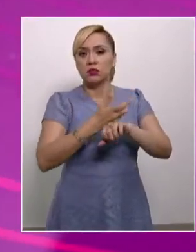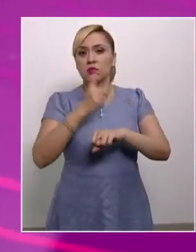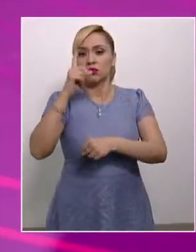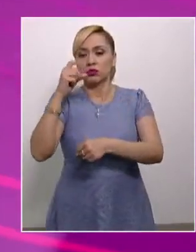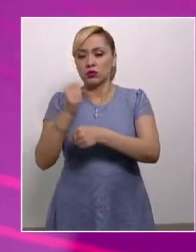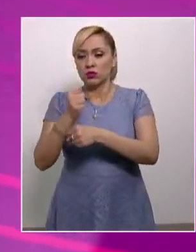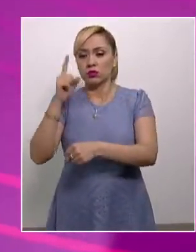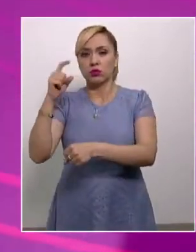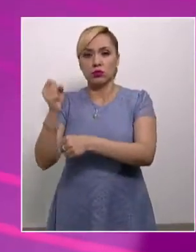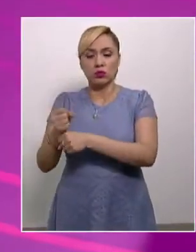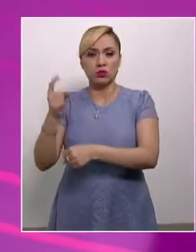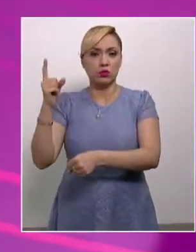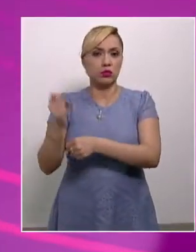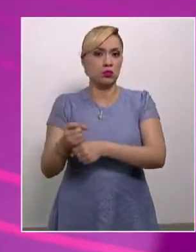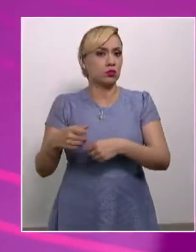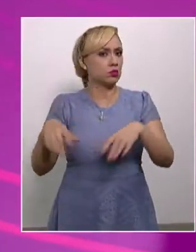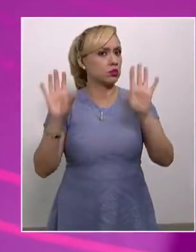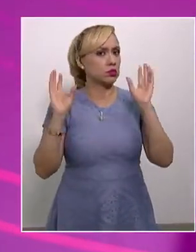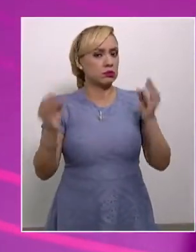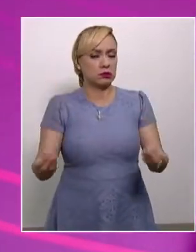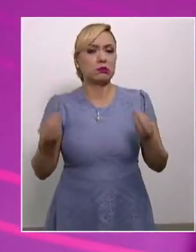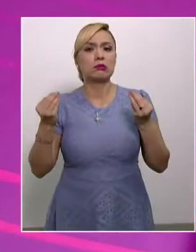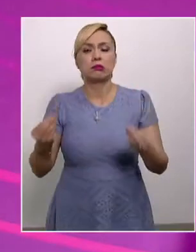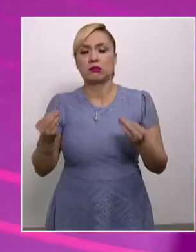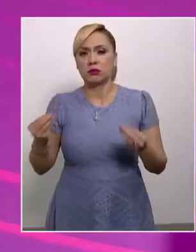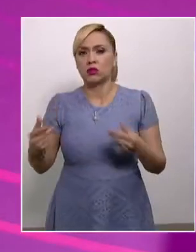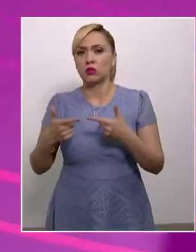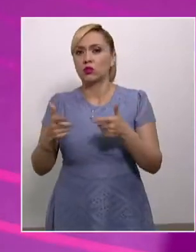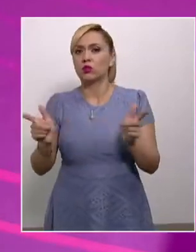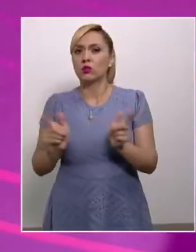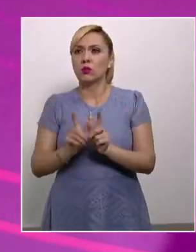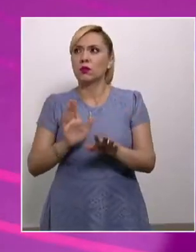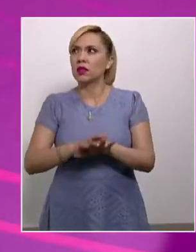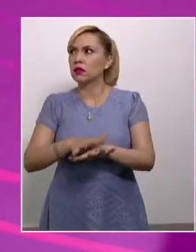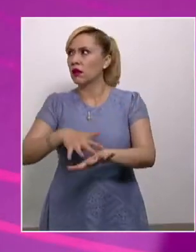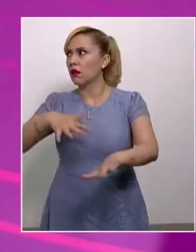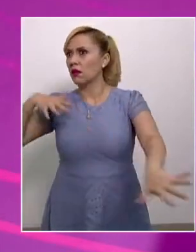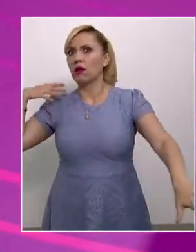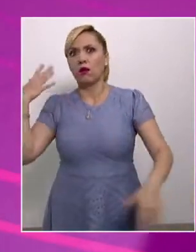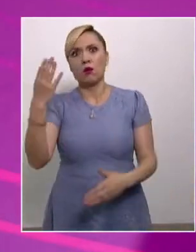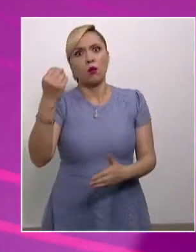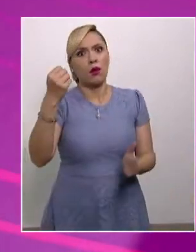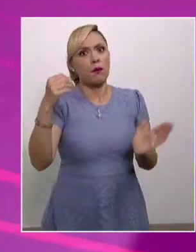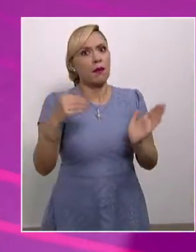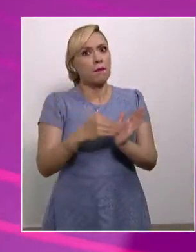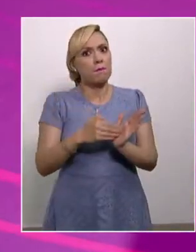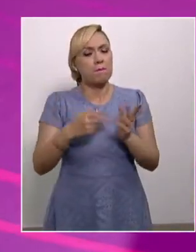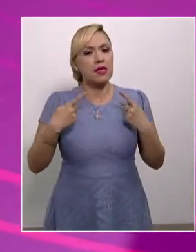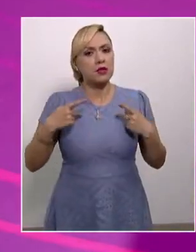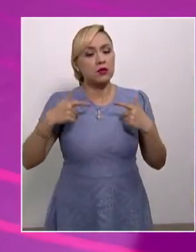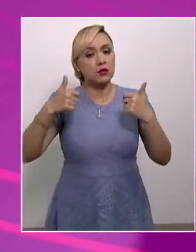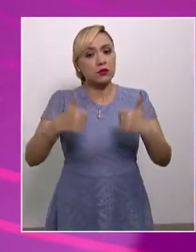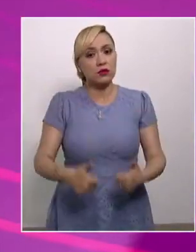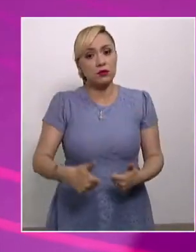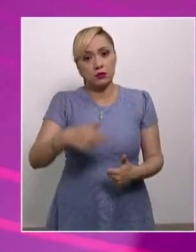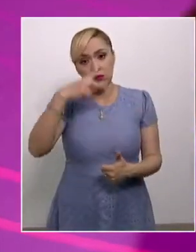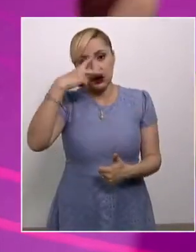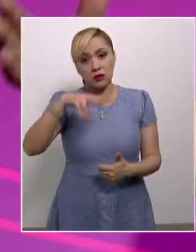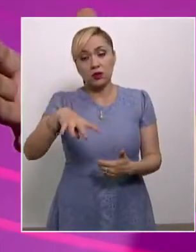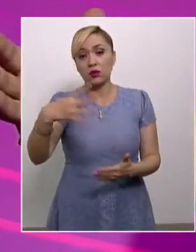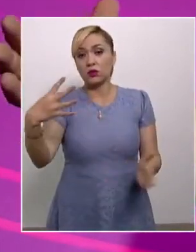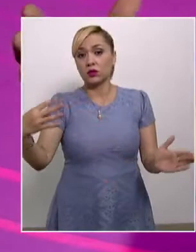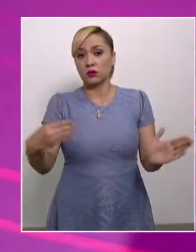menos, miles más, miles menos, pero es eso. La caravana más grande que tuvimos, ¿cuánto tuvo? 9,000 personas, y se concentraron aquí en México 14,000. Es